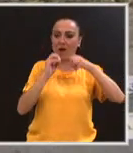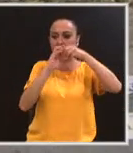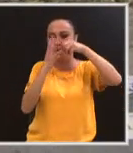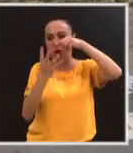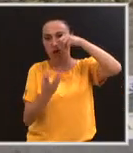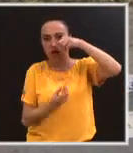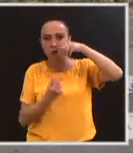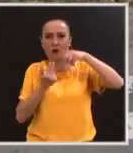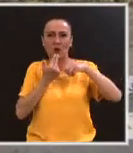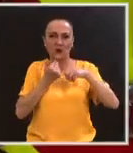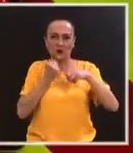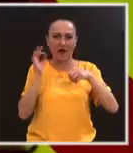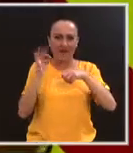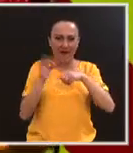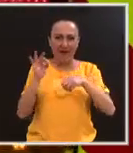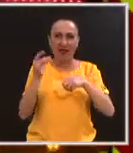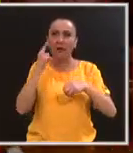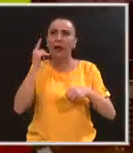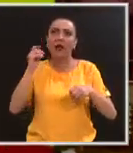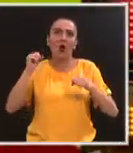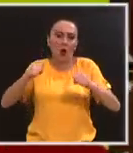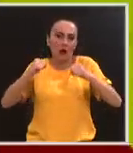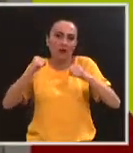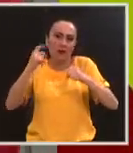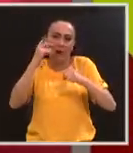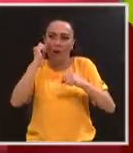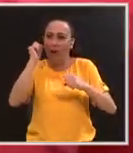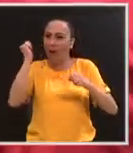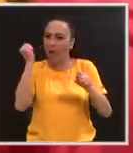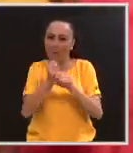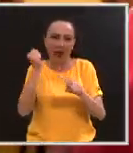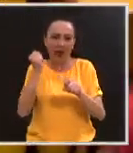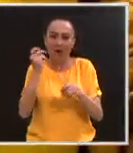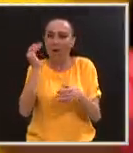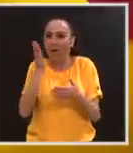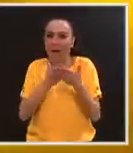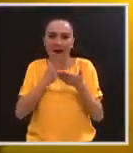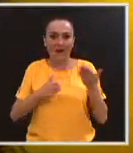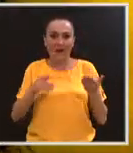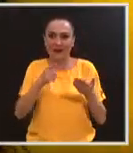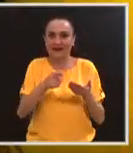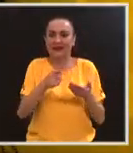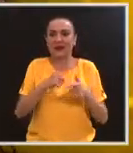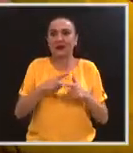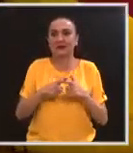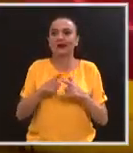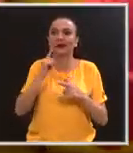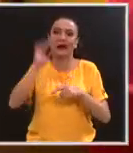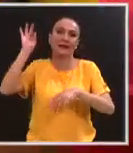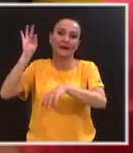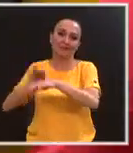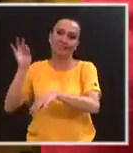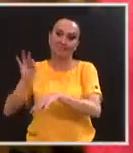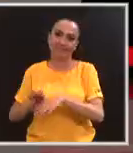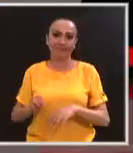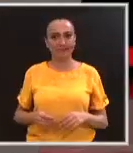movimiento brusco tal vez golpearon el Enjambre La Colmena y procedieron a hacer el